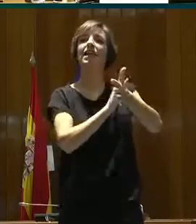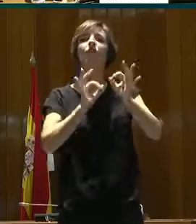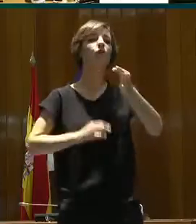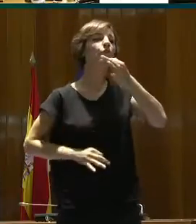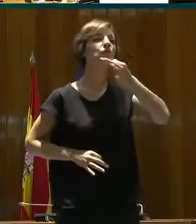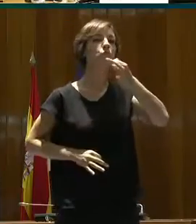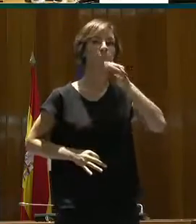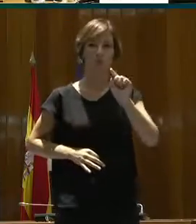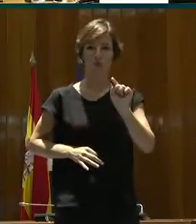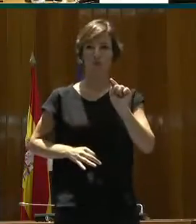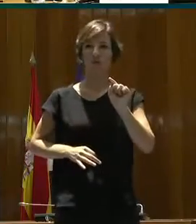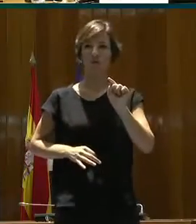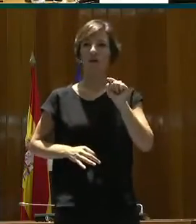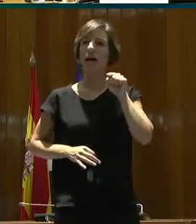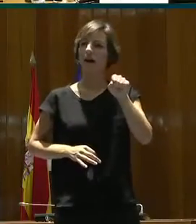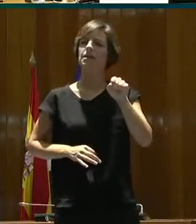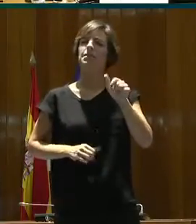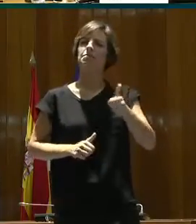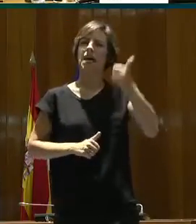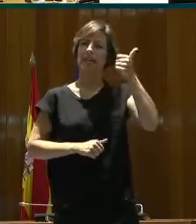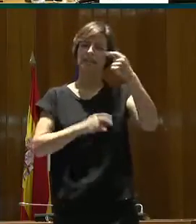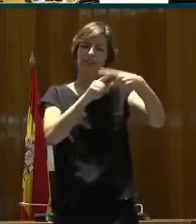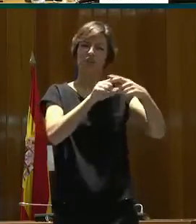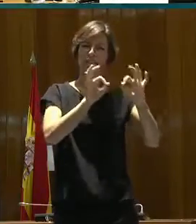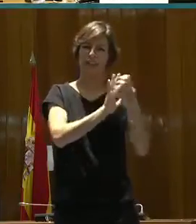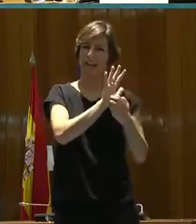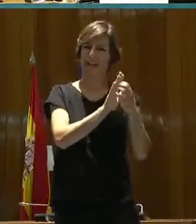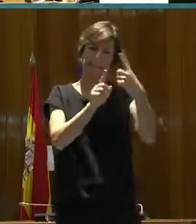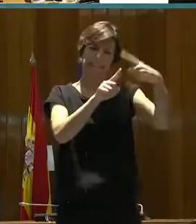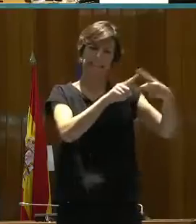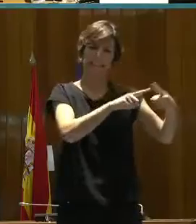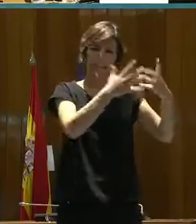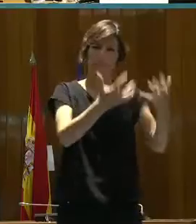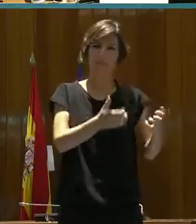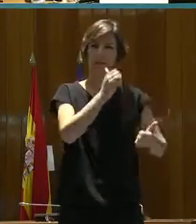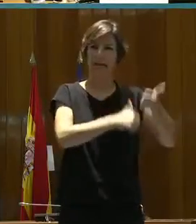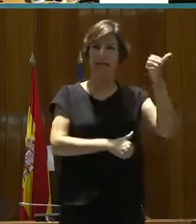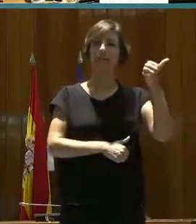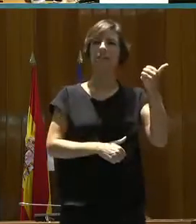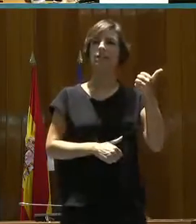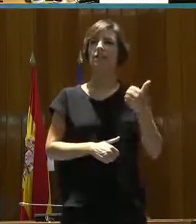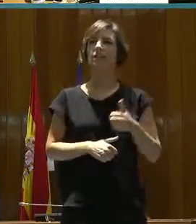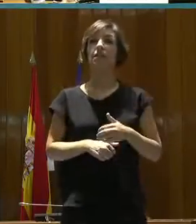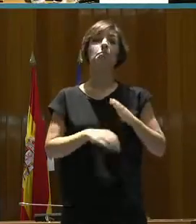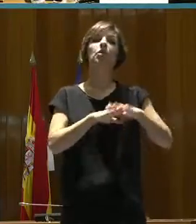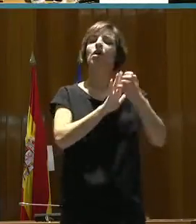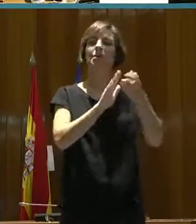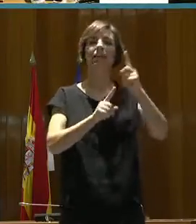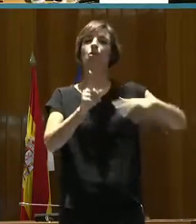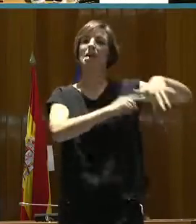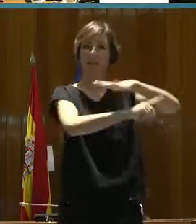discurso, donde entran mucho más componentes de gramática, de pragmática